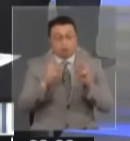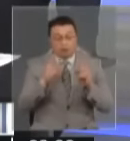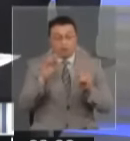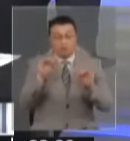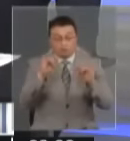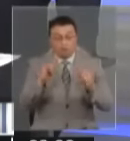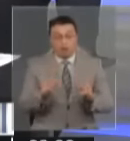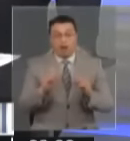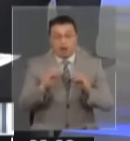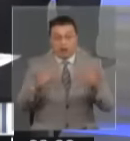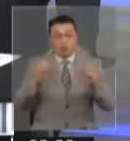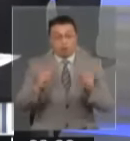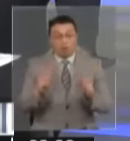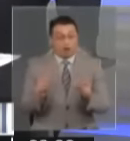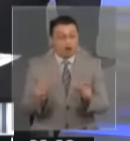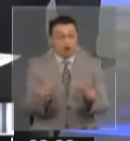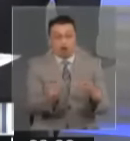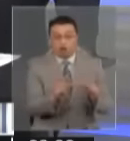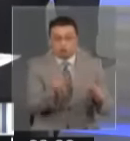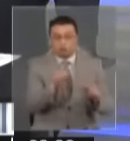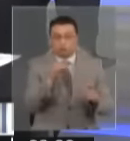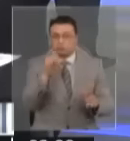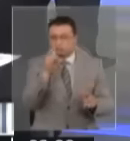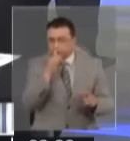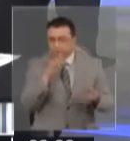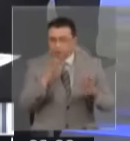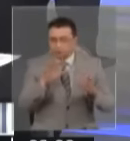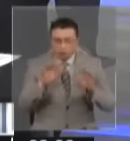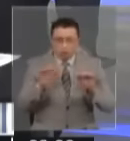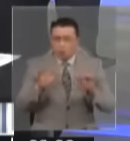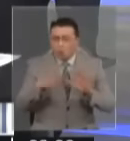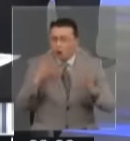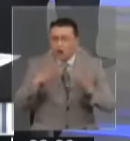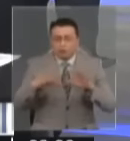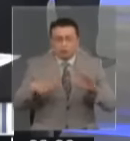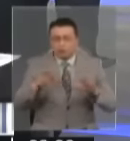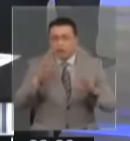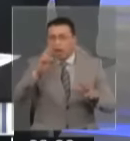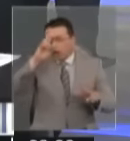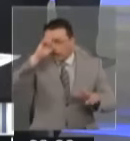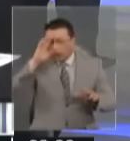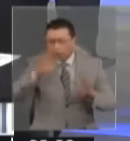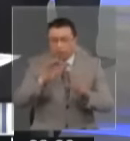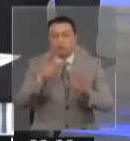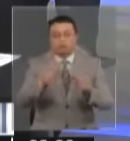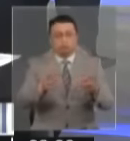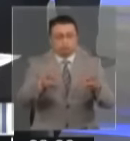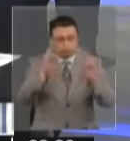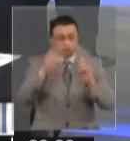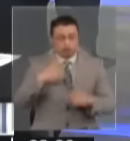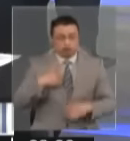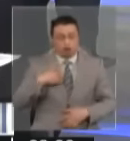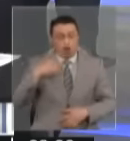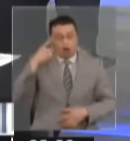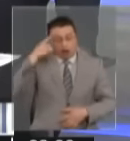poder controlar las cosas irregulares que se puedan producir. Yo pienso que es